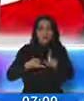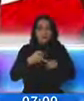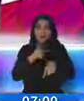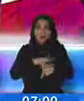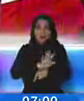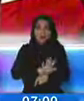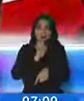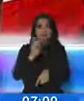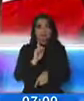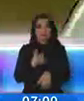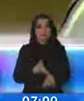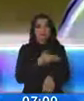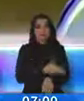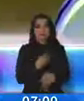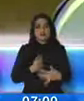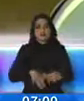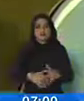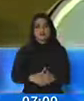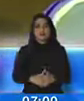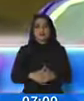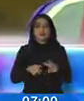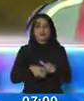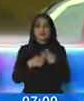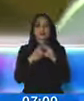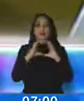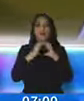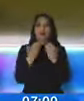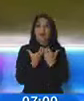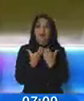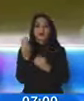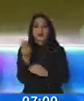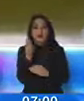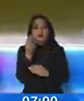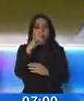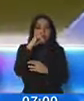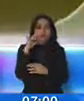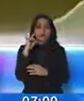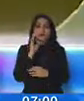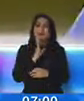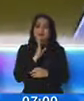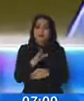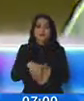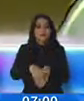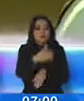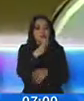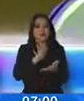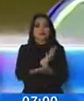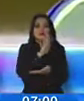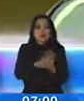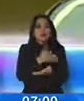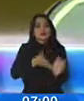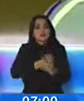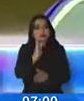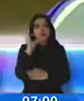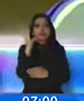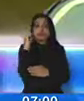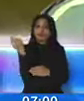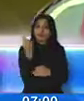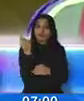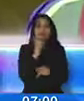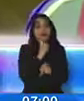este tipo de accidentes. Inicio de clases, los jóvenes, los chicos, los niños van a las escuelas y a los colegios solos, ¿no?